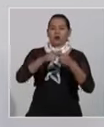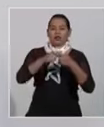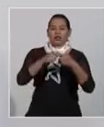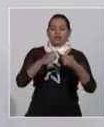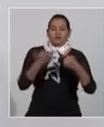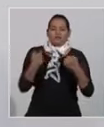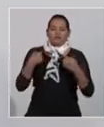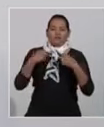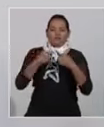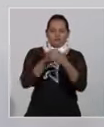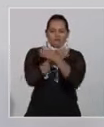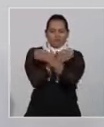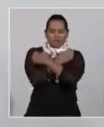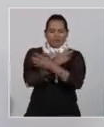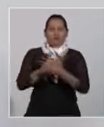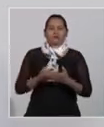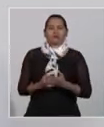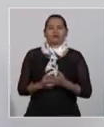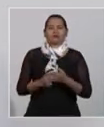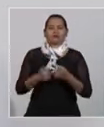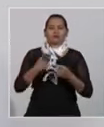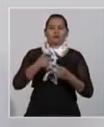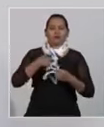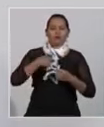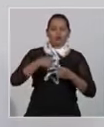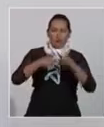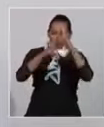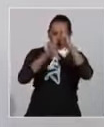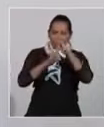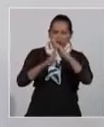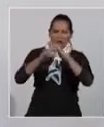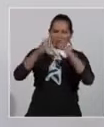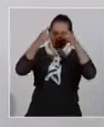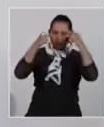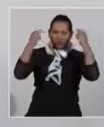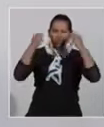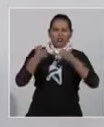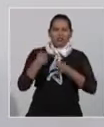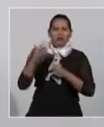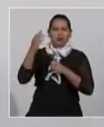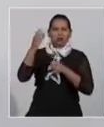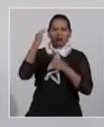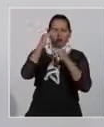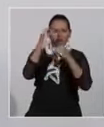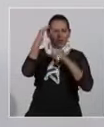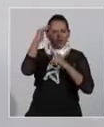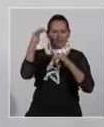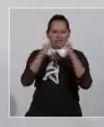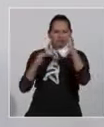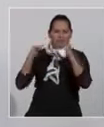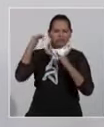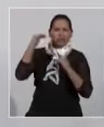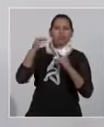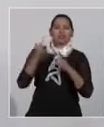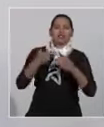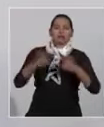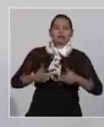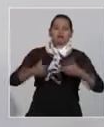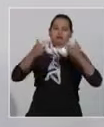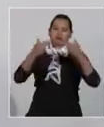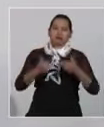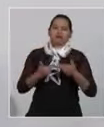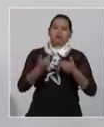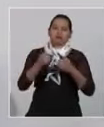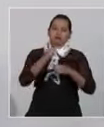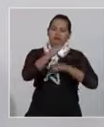Soy licenciado en Economía por la UNAM, con mención honorífica, tengo un posgrado en Negocios Internacionales y mi formación es pertinente para la realidad